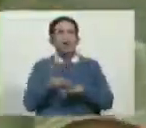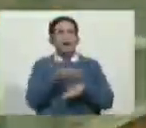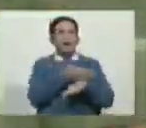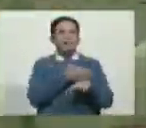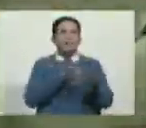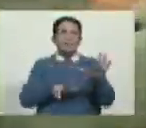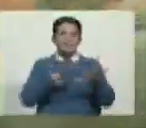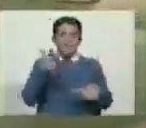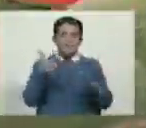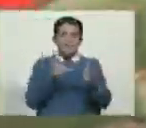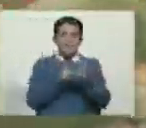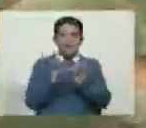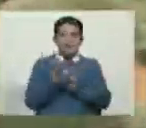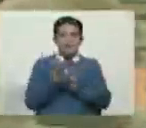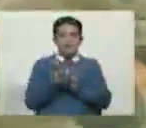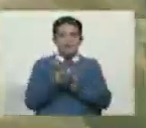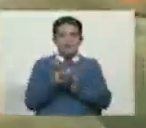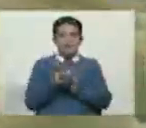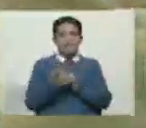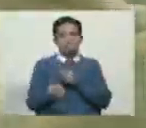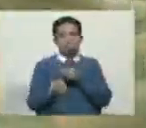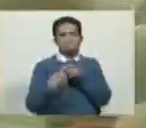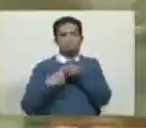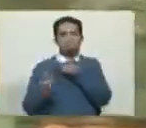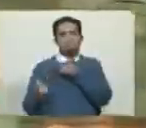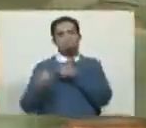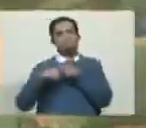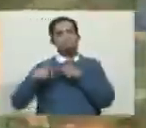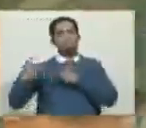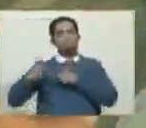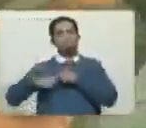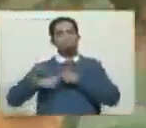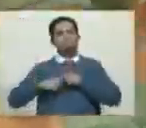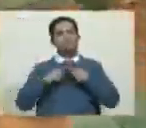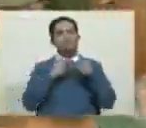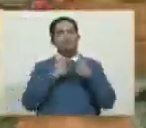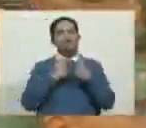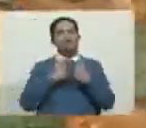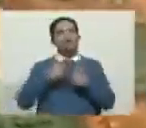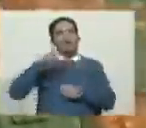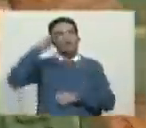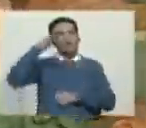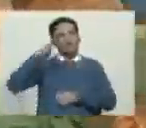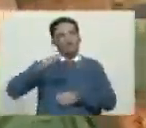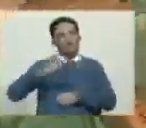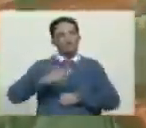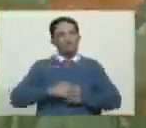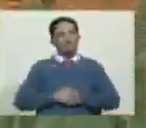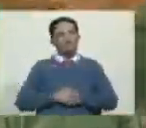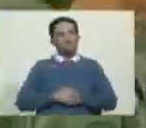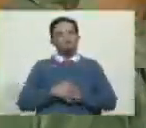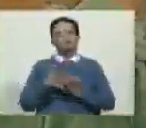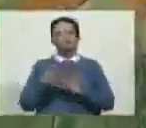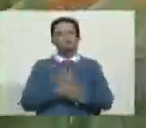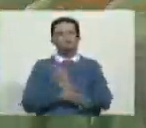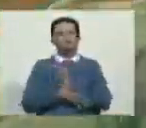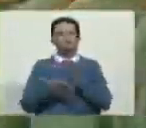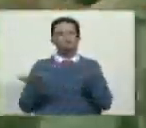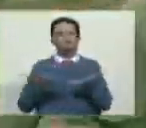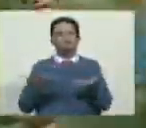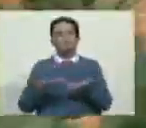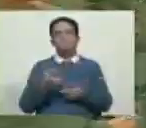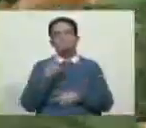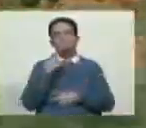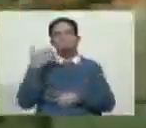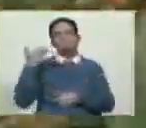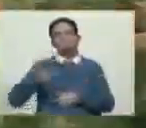este año a las filas de la Fuerza Armada Nacional Bolivariana como parte de estos